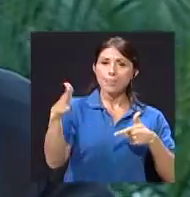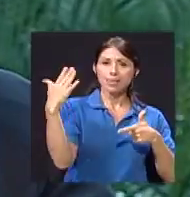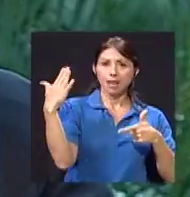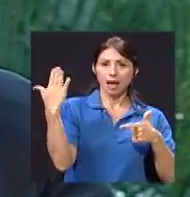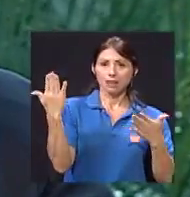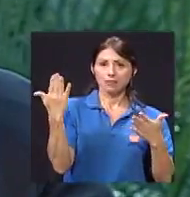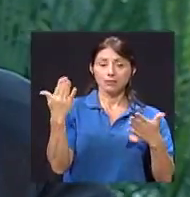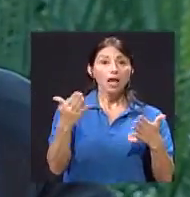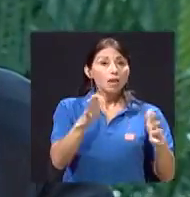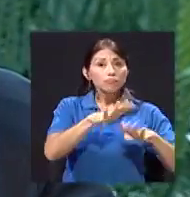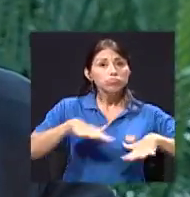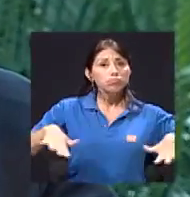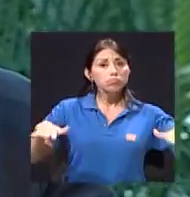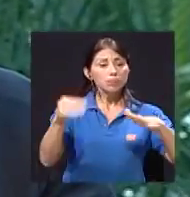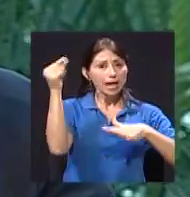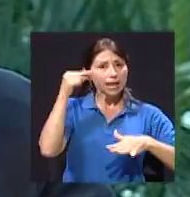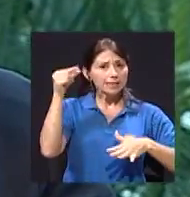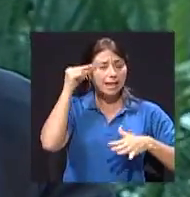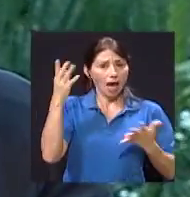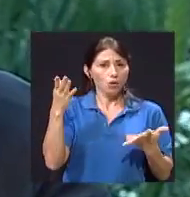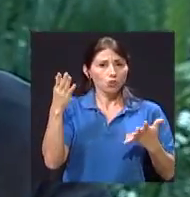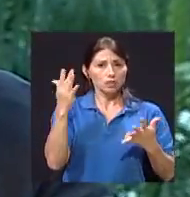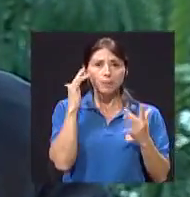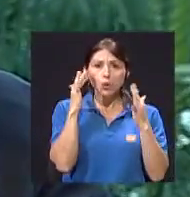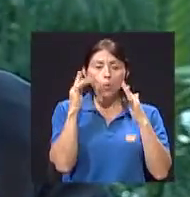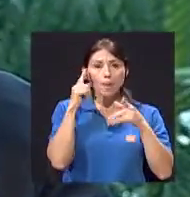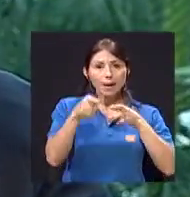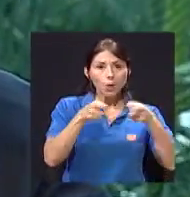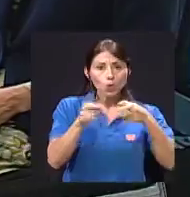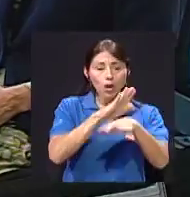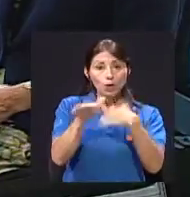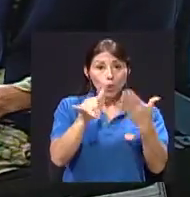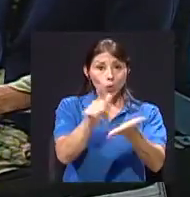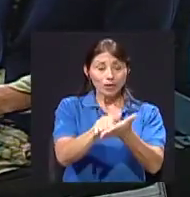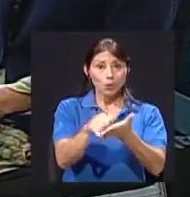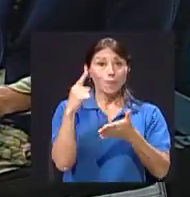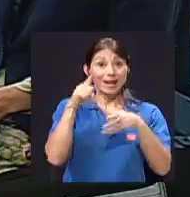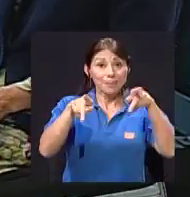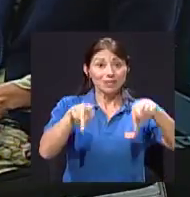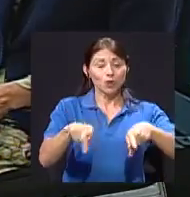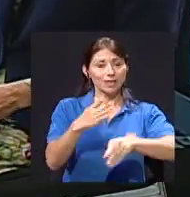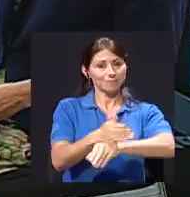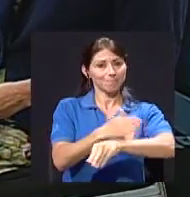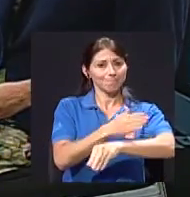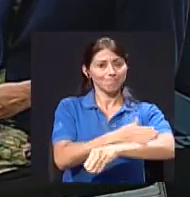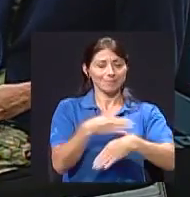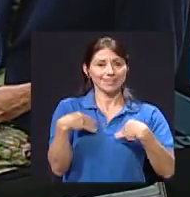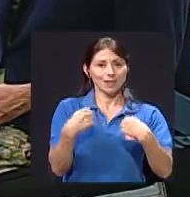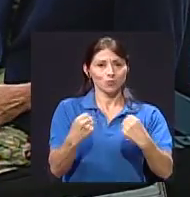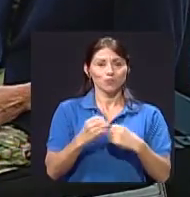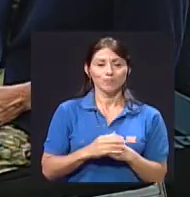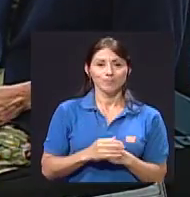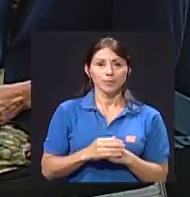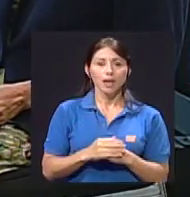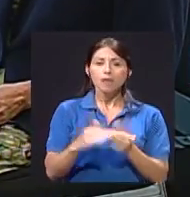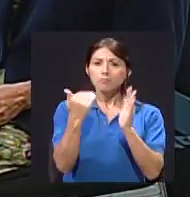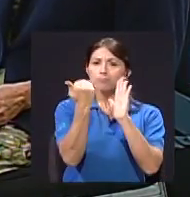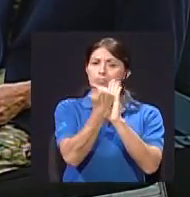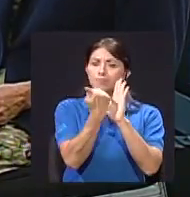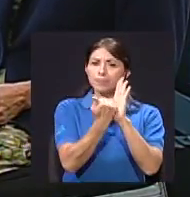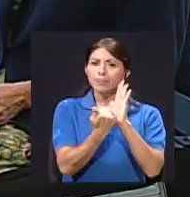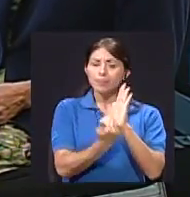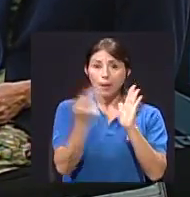por controlarlas para que la salud de las personas sea cada vez mejor. Las políticas de salud, pues un conjunto de